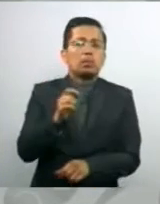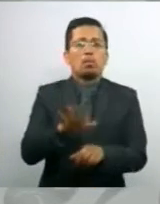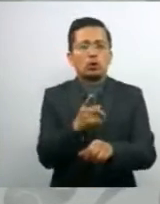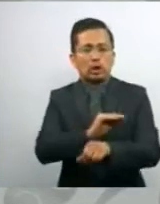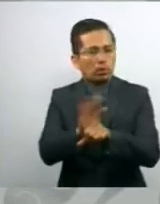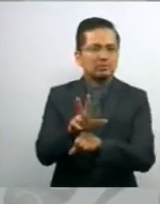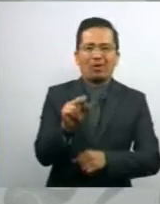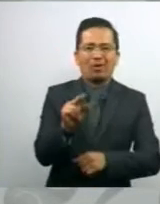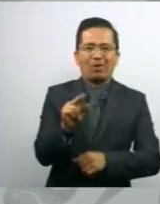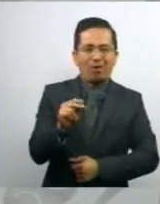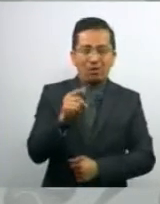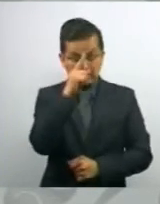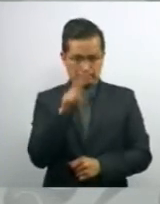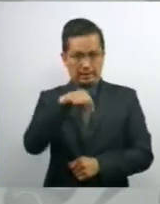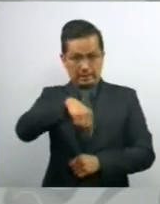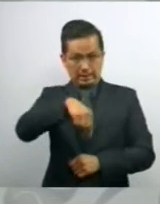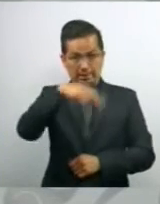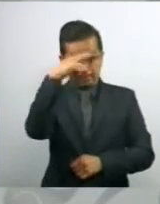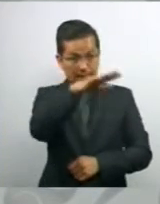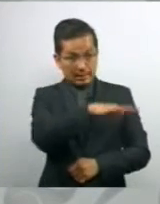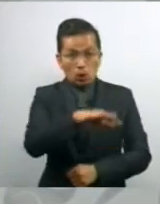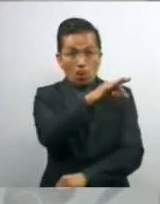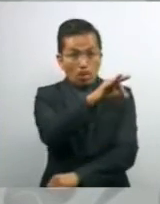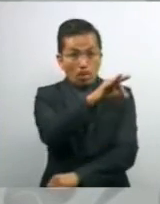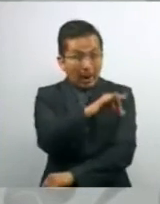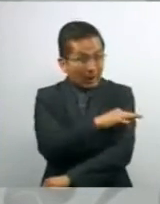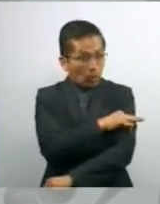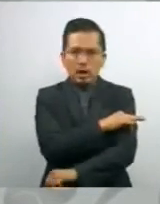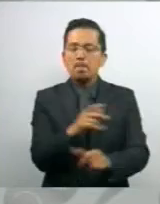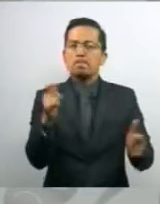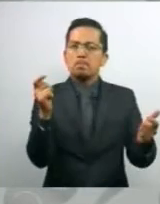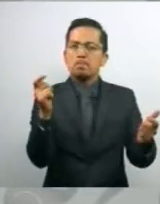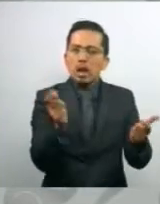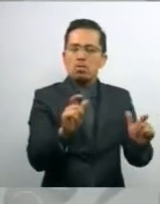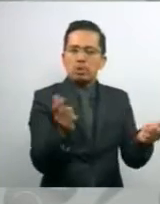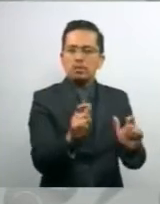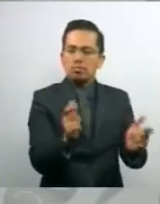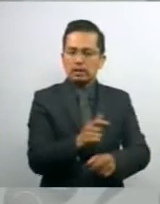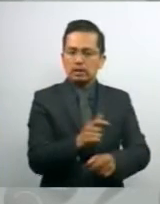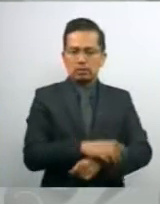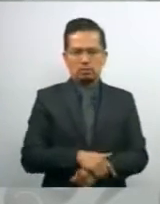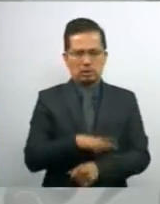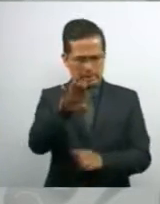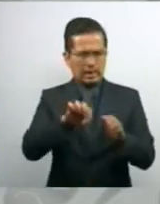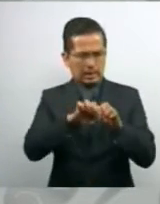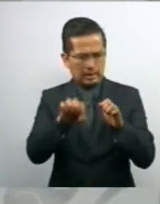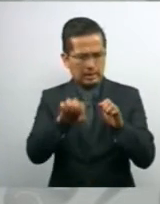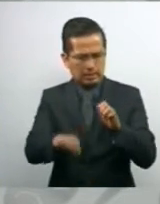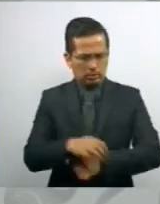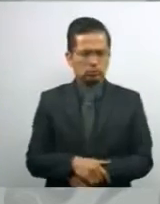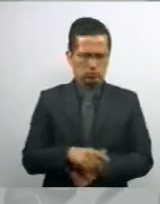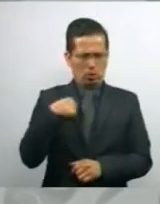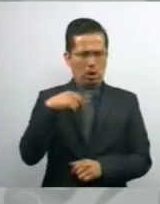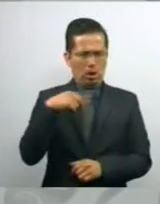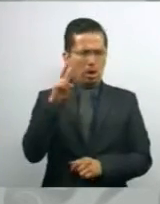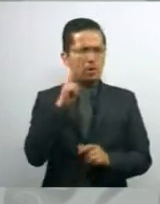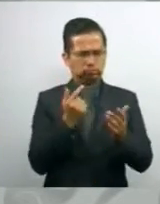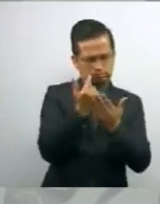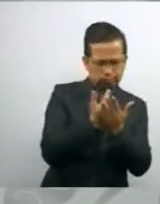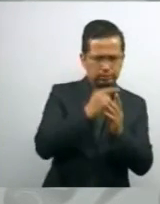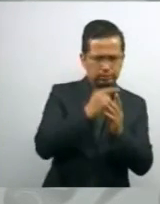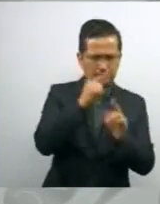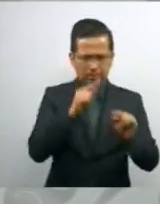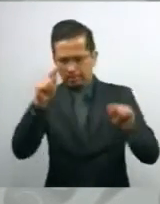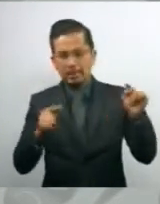bajo nivel de vacunación en nuestro país. Y les voy a dar tan solo algunos datos oficiales del documento en que